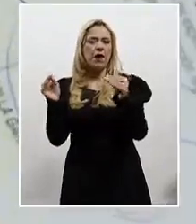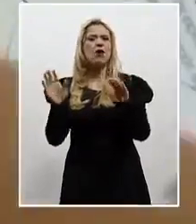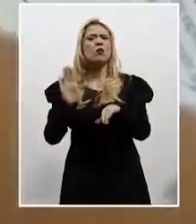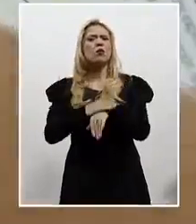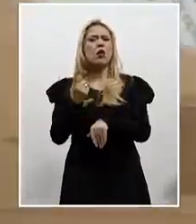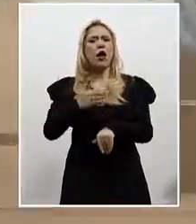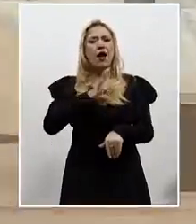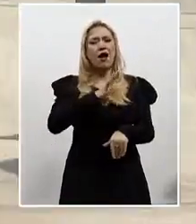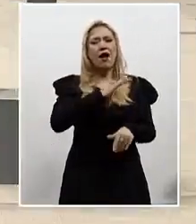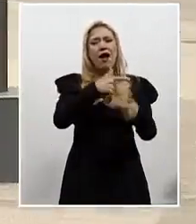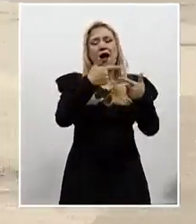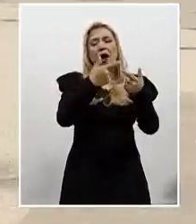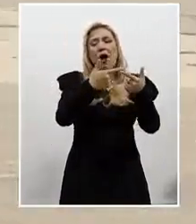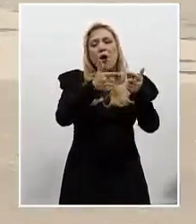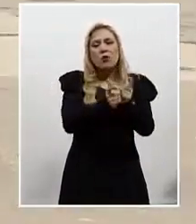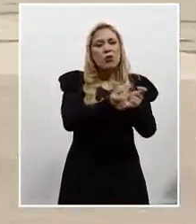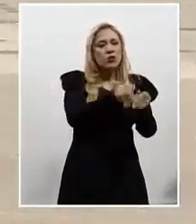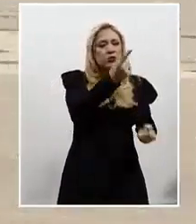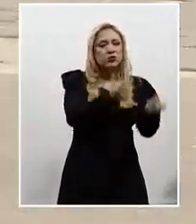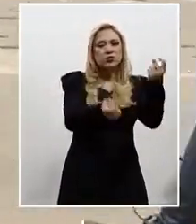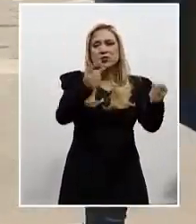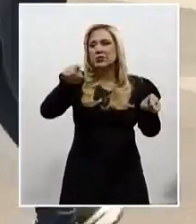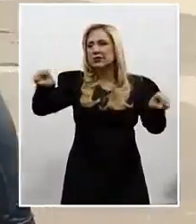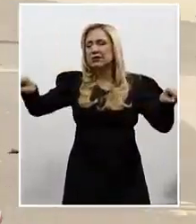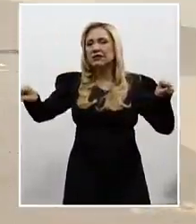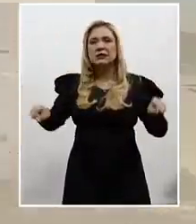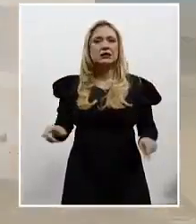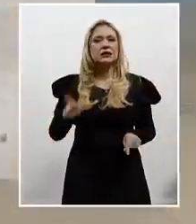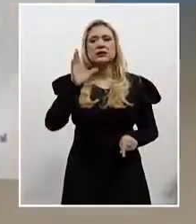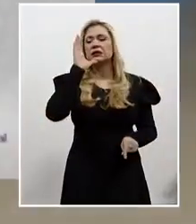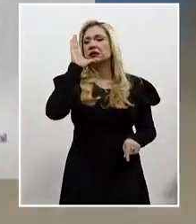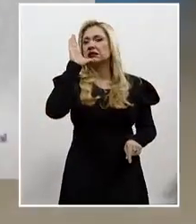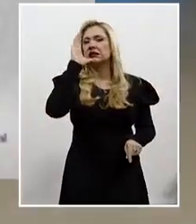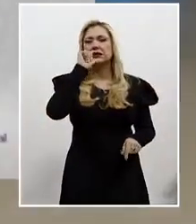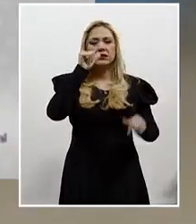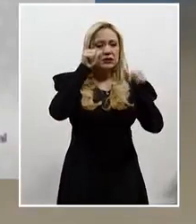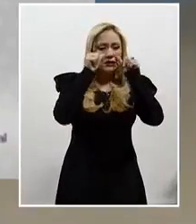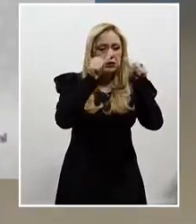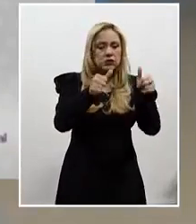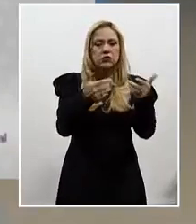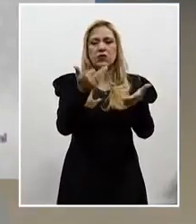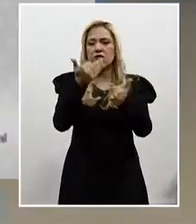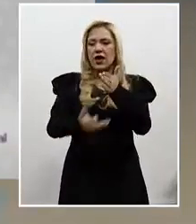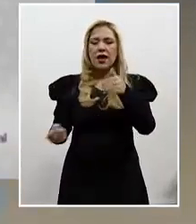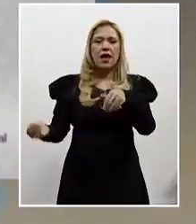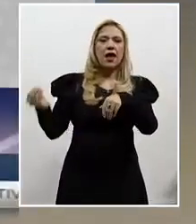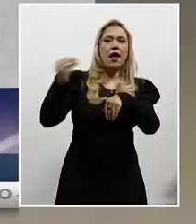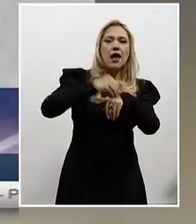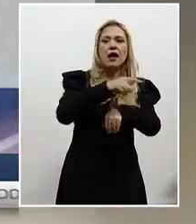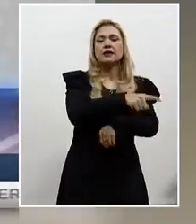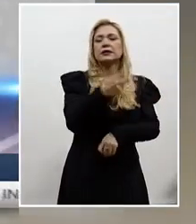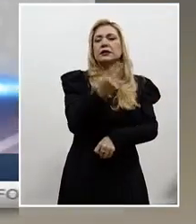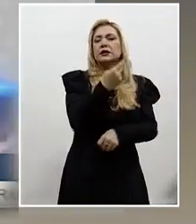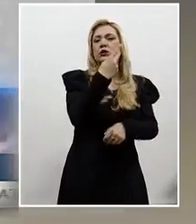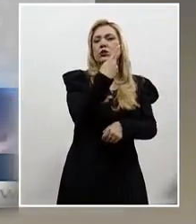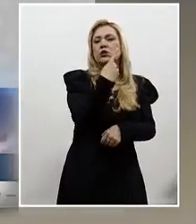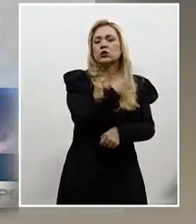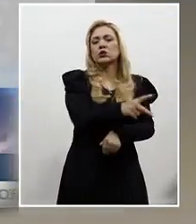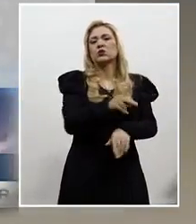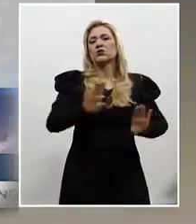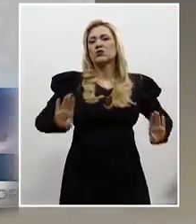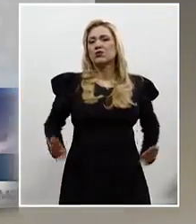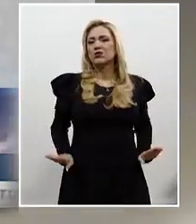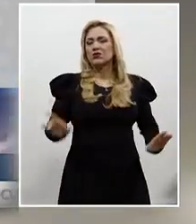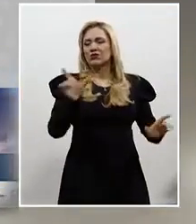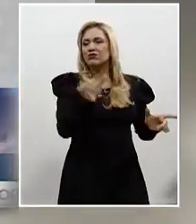sectores de la sociedad históricamente en desventaja. ¿Pero cuál es el objetivo de esta suplencia? Pues consiste en que la persona